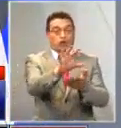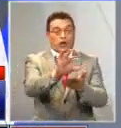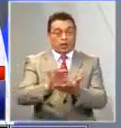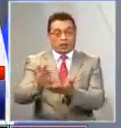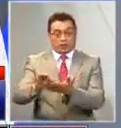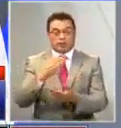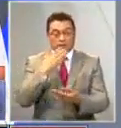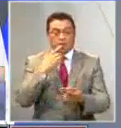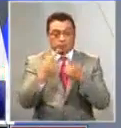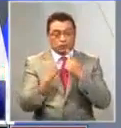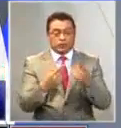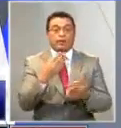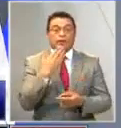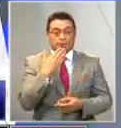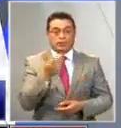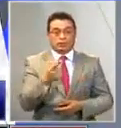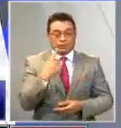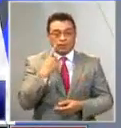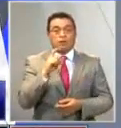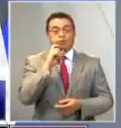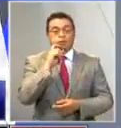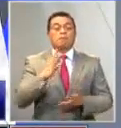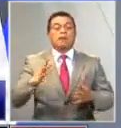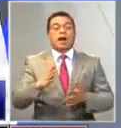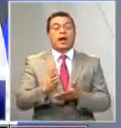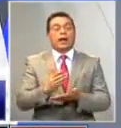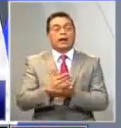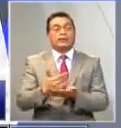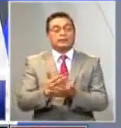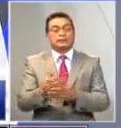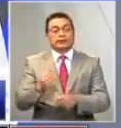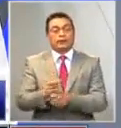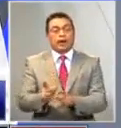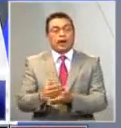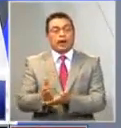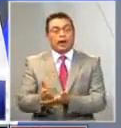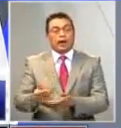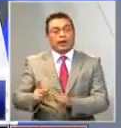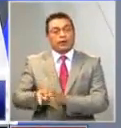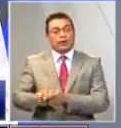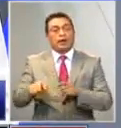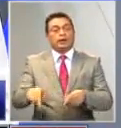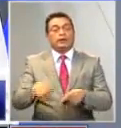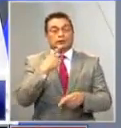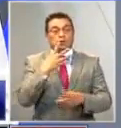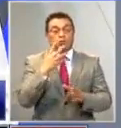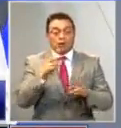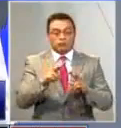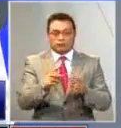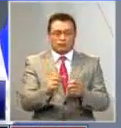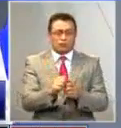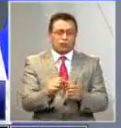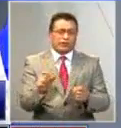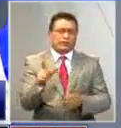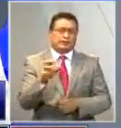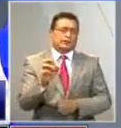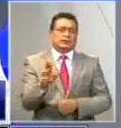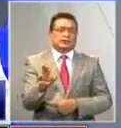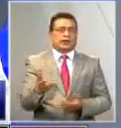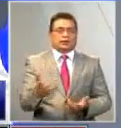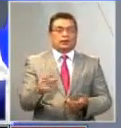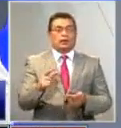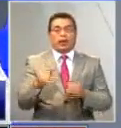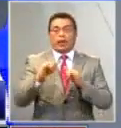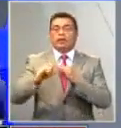finalmente aquellos que estaban en la parte más operativa, porque nos parece que es una situación que no merece ningún análisis. O sea, hubo falta de control absoluto